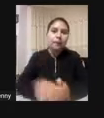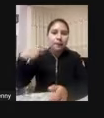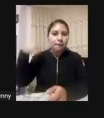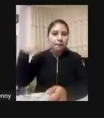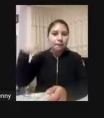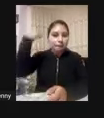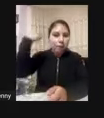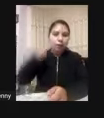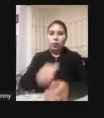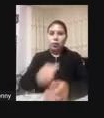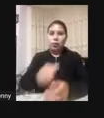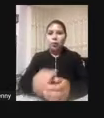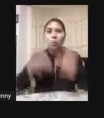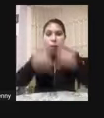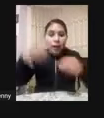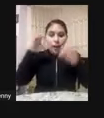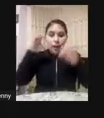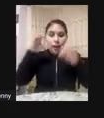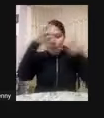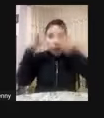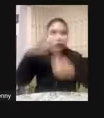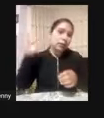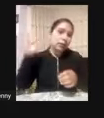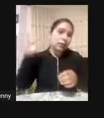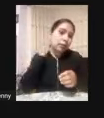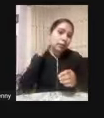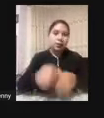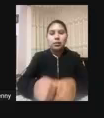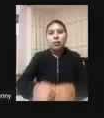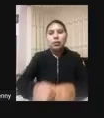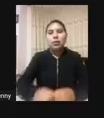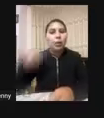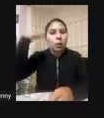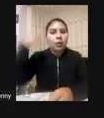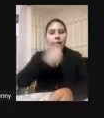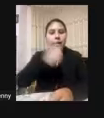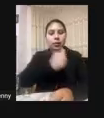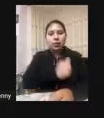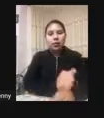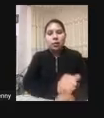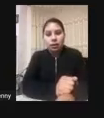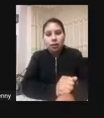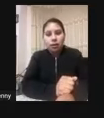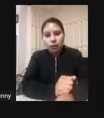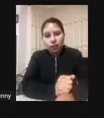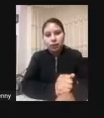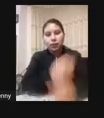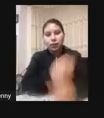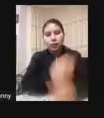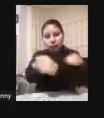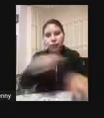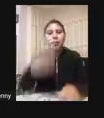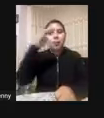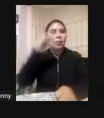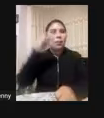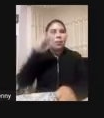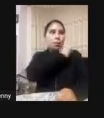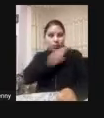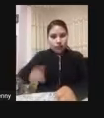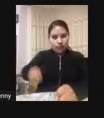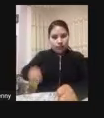Municipal de El Alto, Gestión Renueva. Y como ya lo escucharon bien a nuestra honorable alcaldesa, les damos la cordial bienvenida a este ciclo